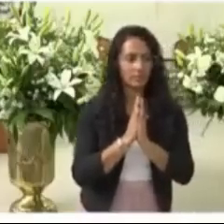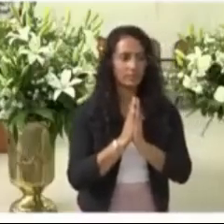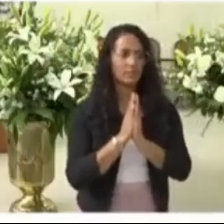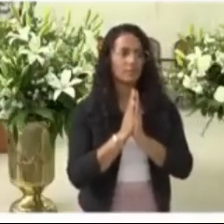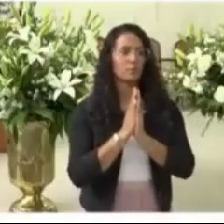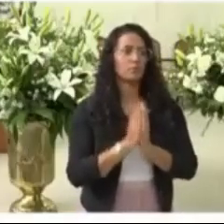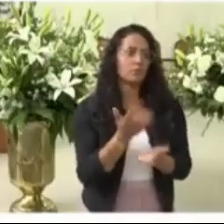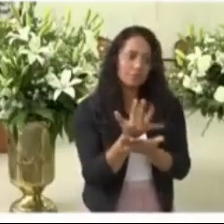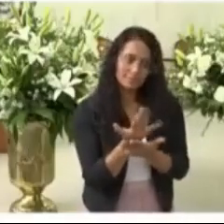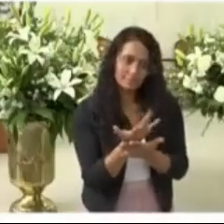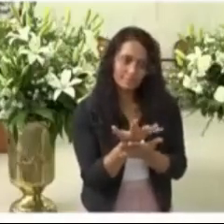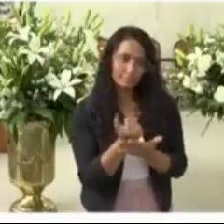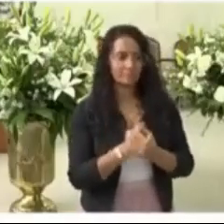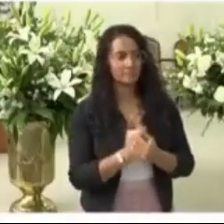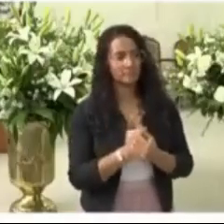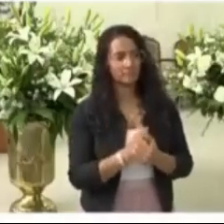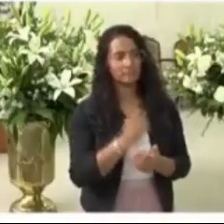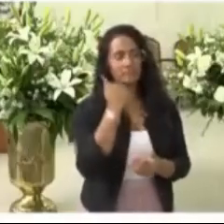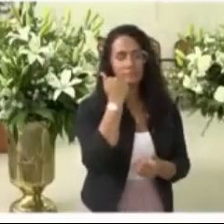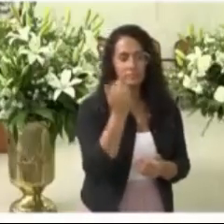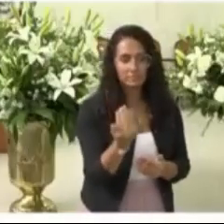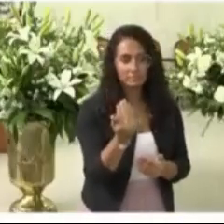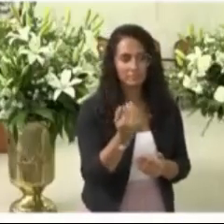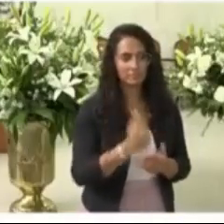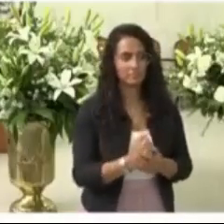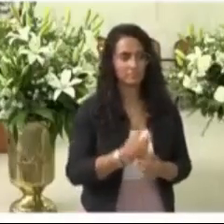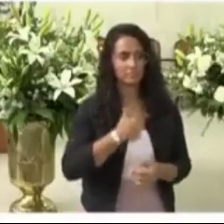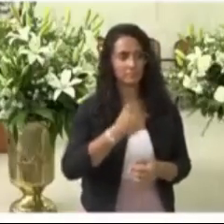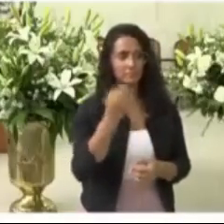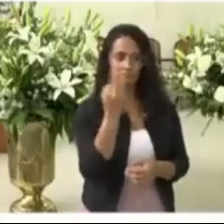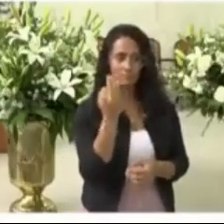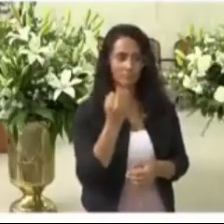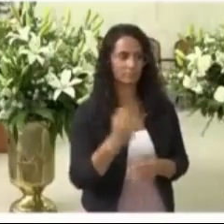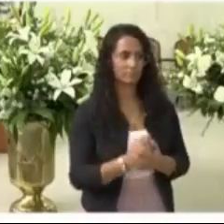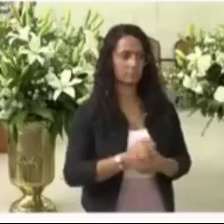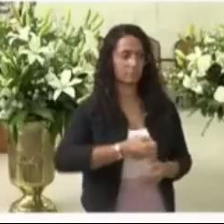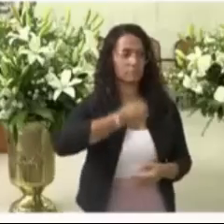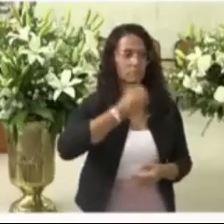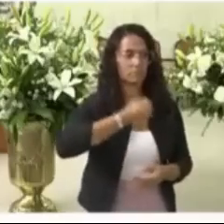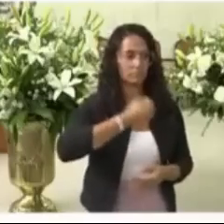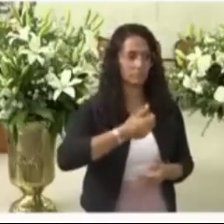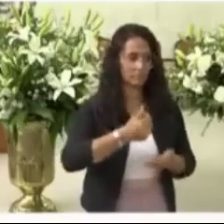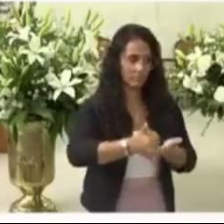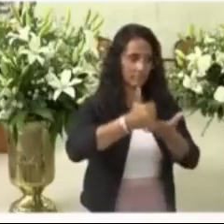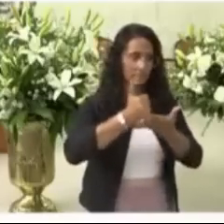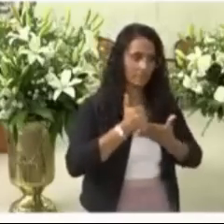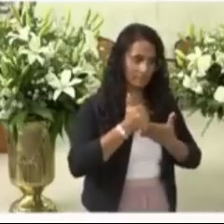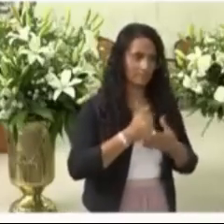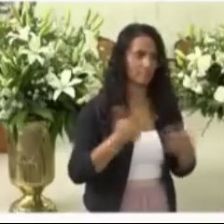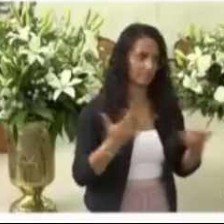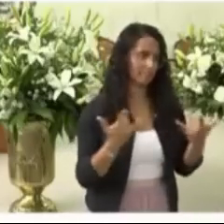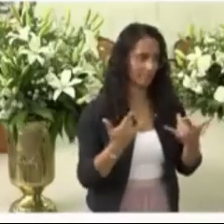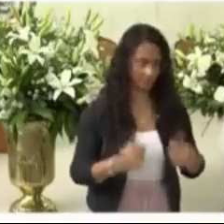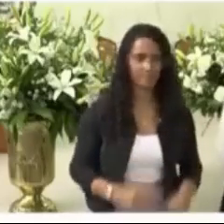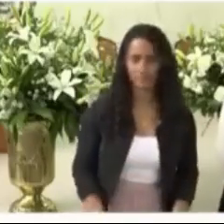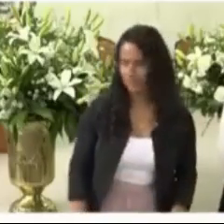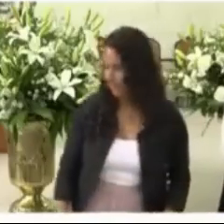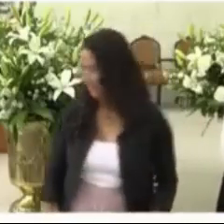al igual que Josafat, muchas veces no sabemos qué hacer.